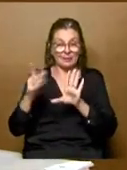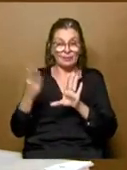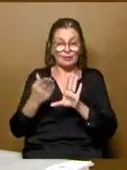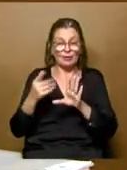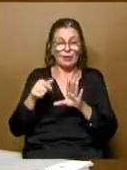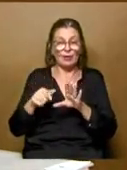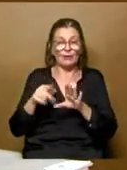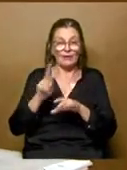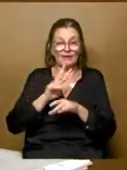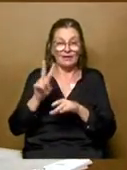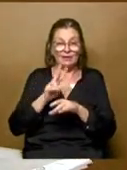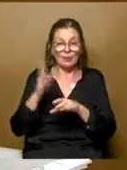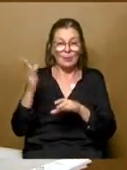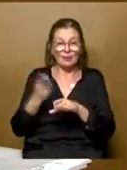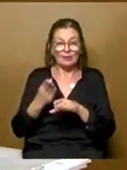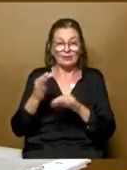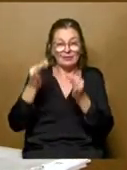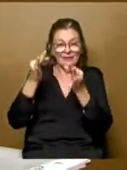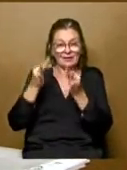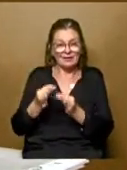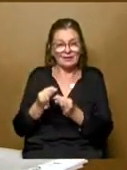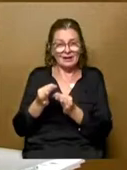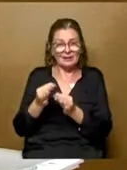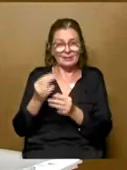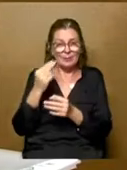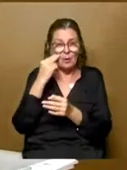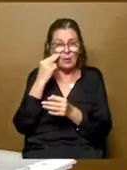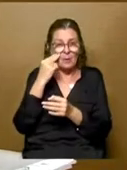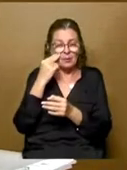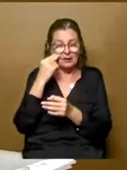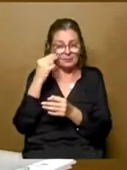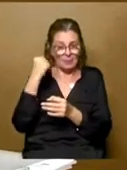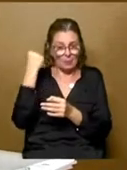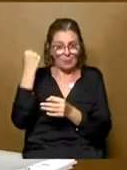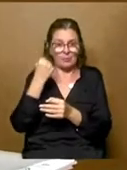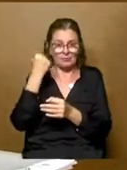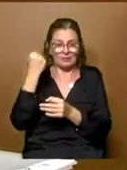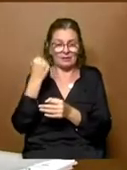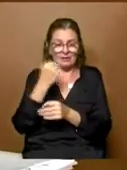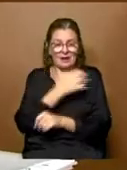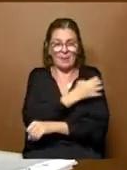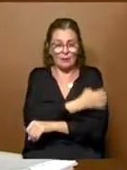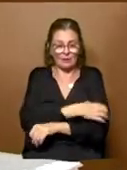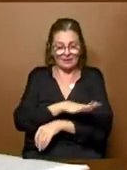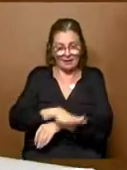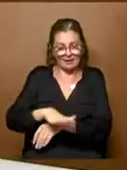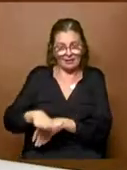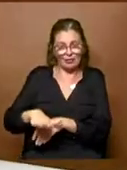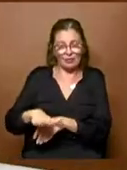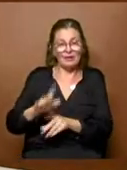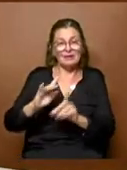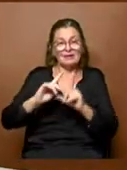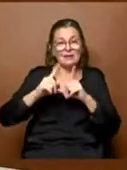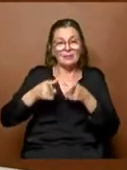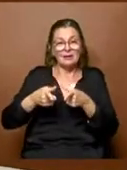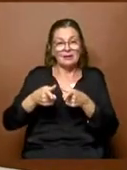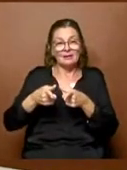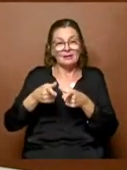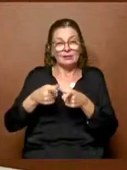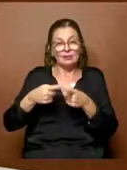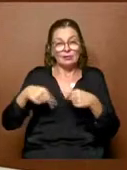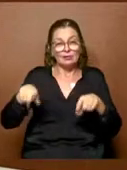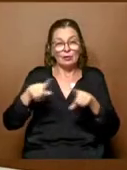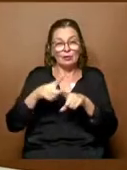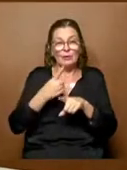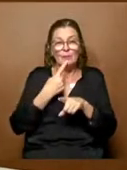del 22%. O sea, de verdad, tenemos problemas graves en la pobreza infantil. Y también, si uno no tiene